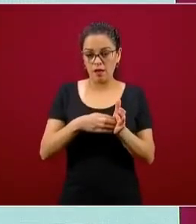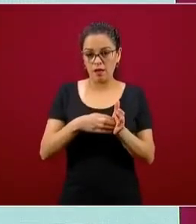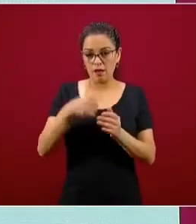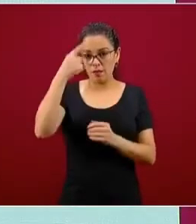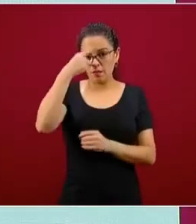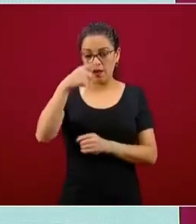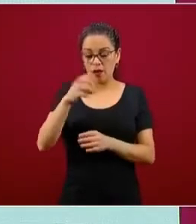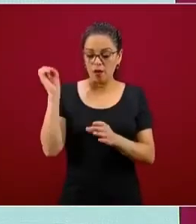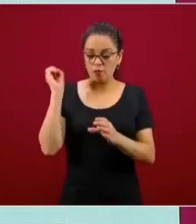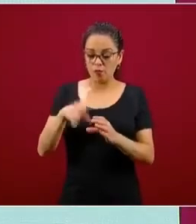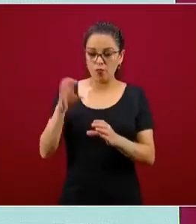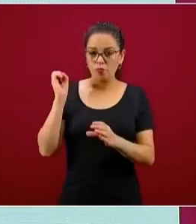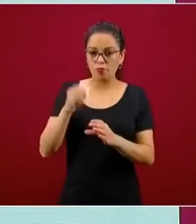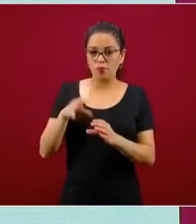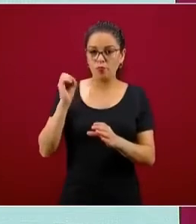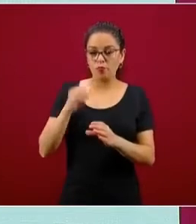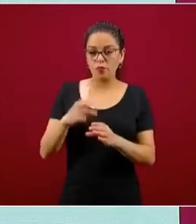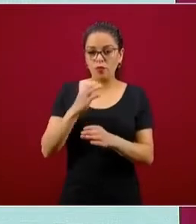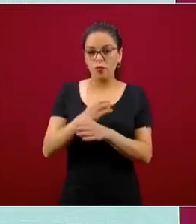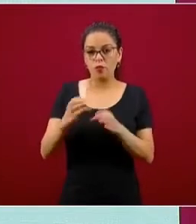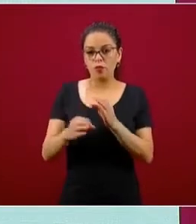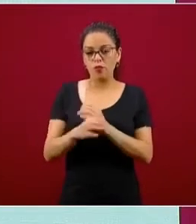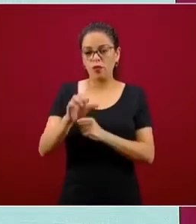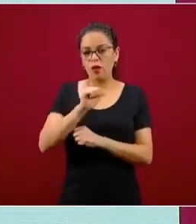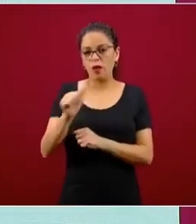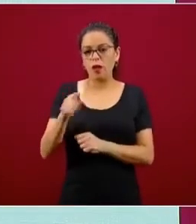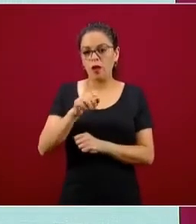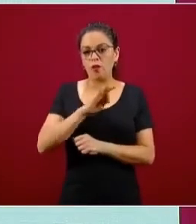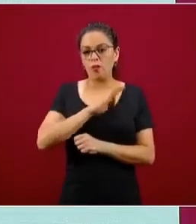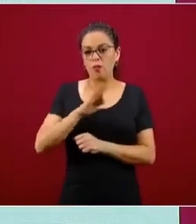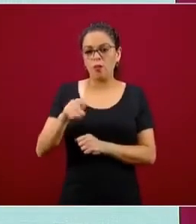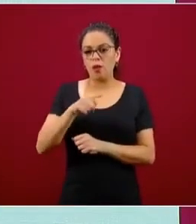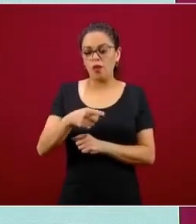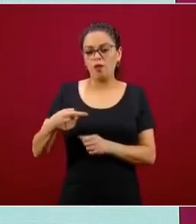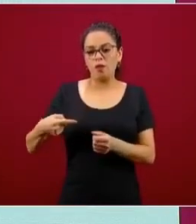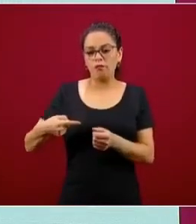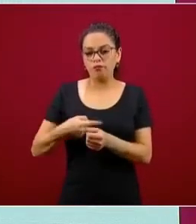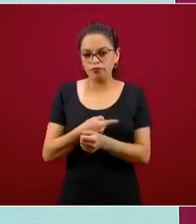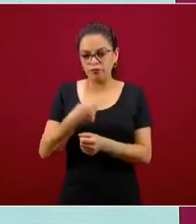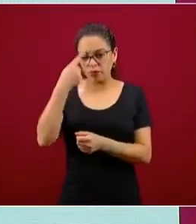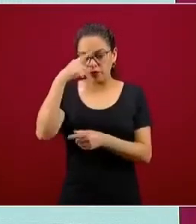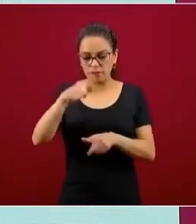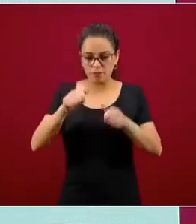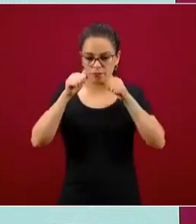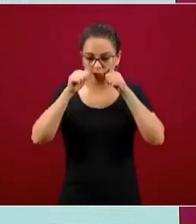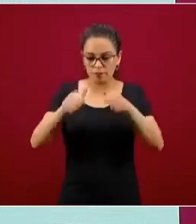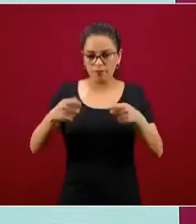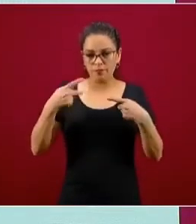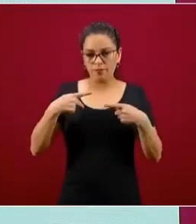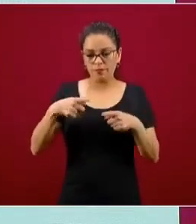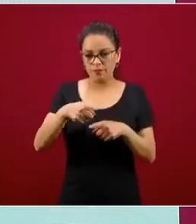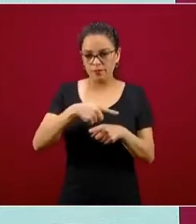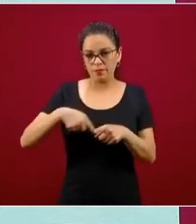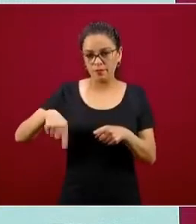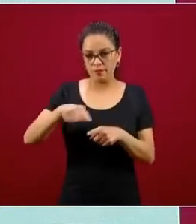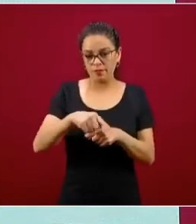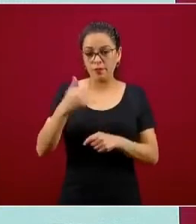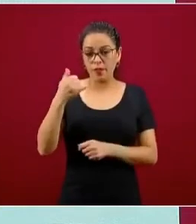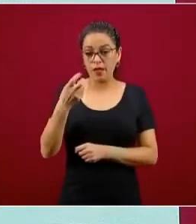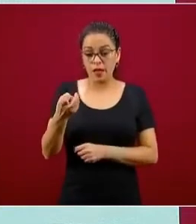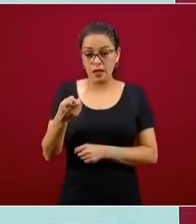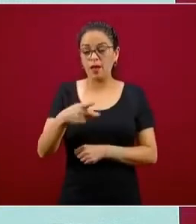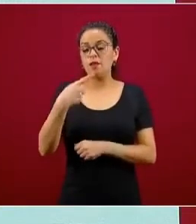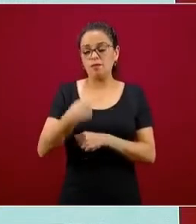los objetos punzocortantes que se utilizan en el tratamiento de personas y que generalmente son